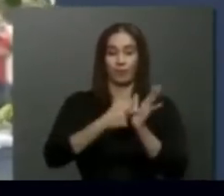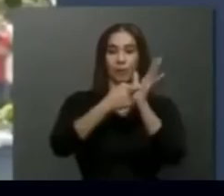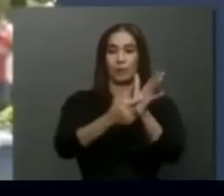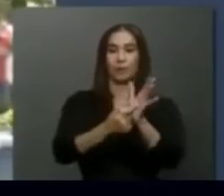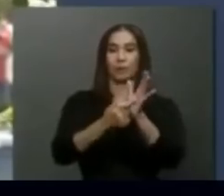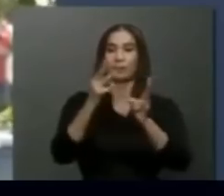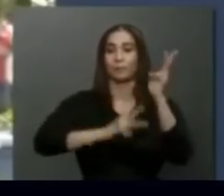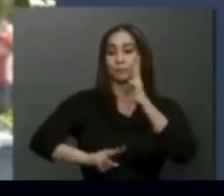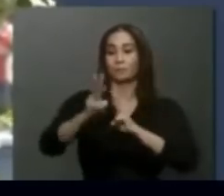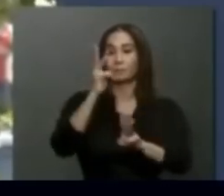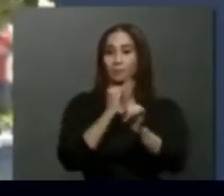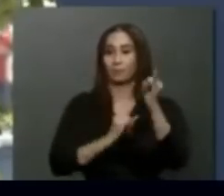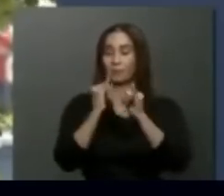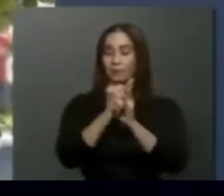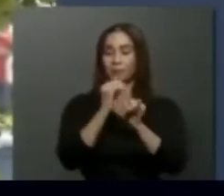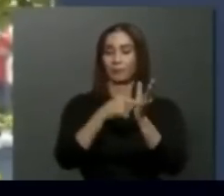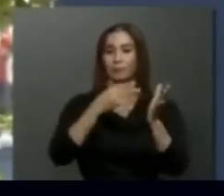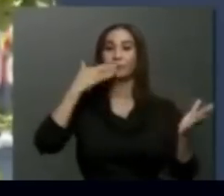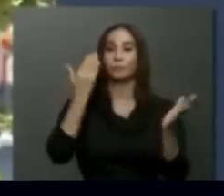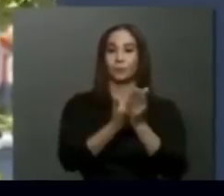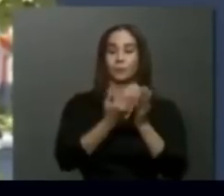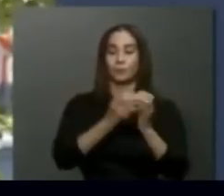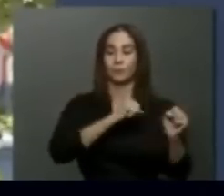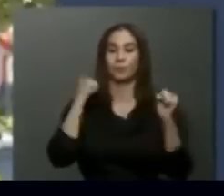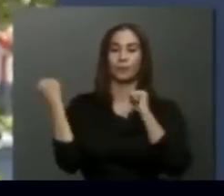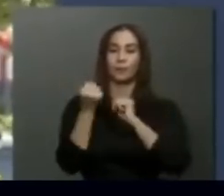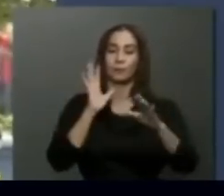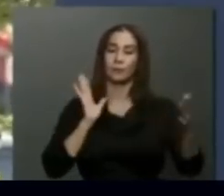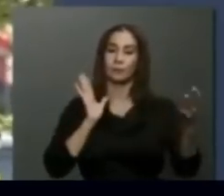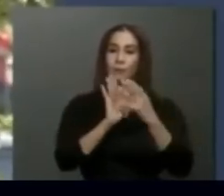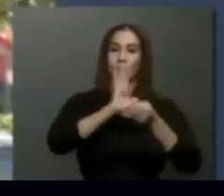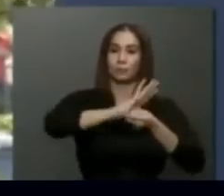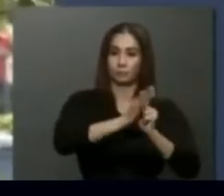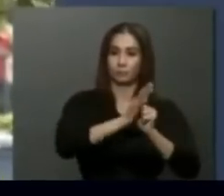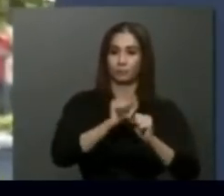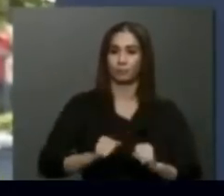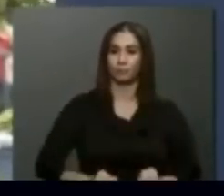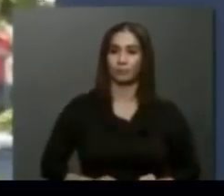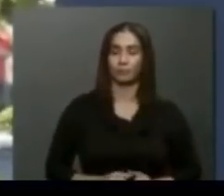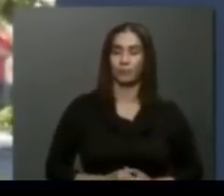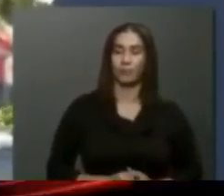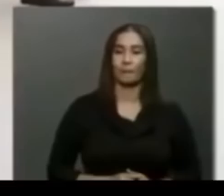nivel internacional por la efectividad en la lucha contra esta letal pandemia.